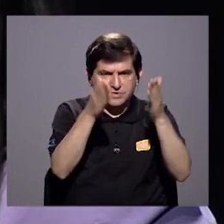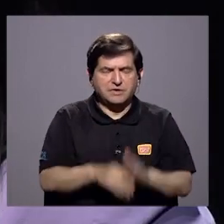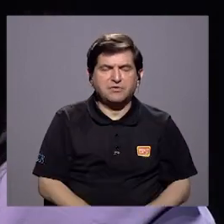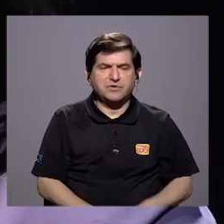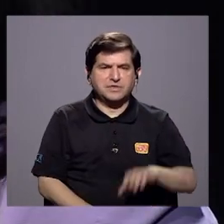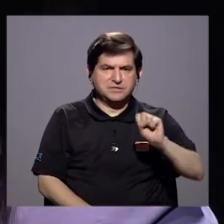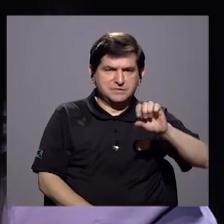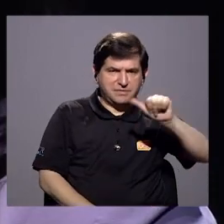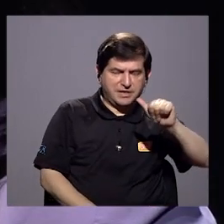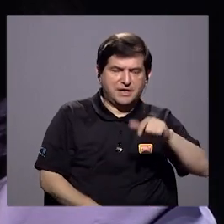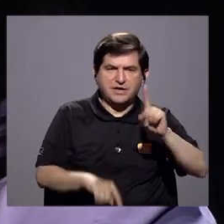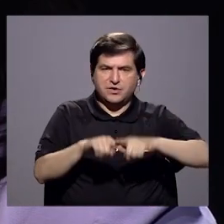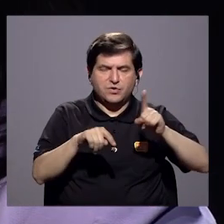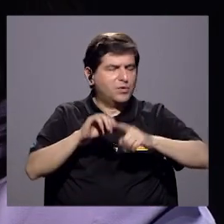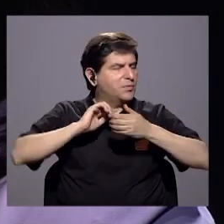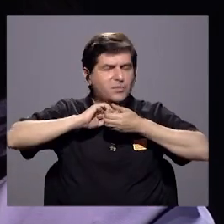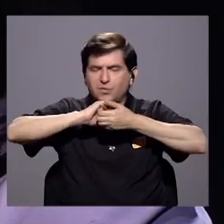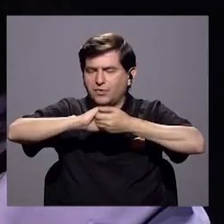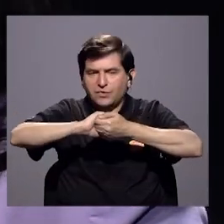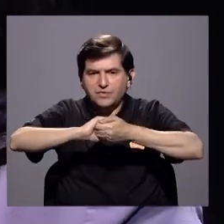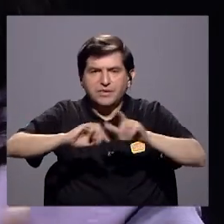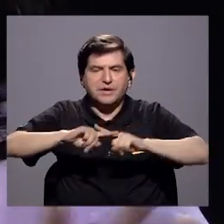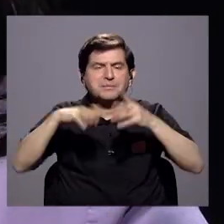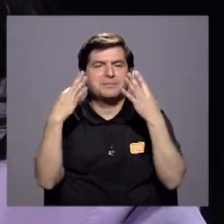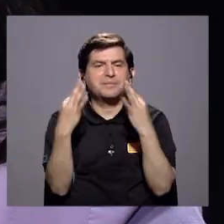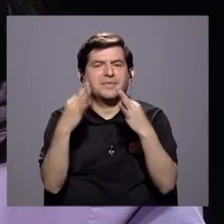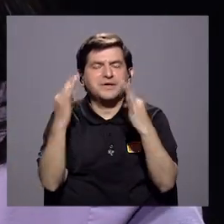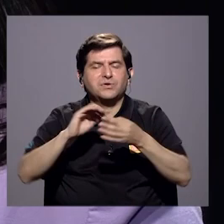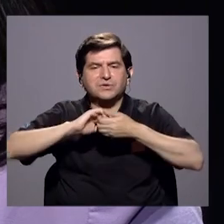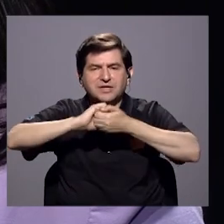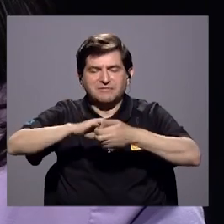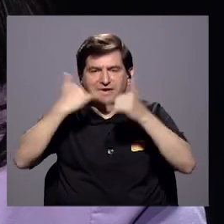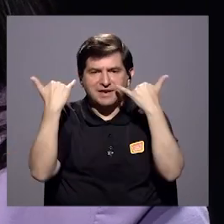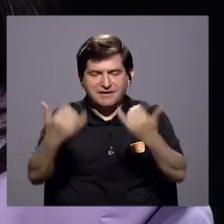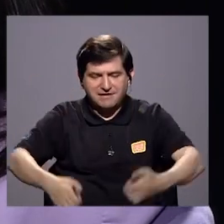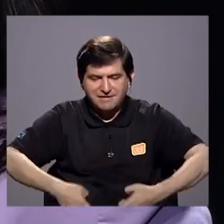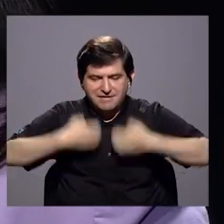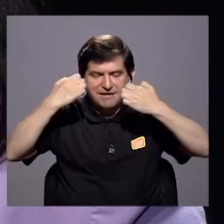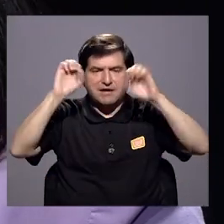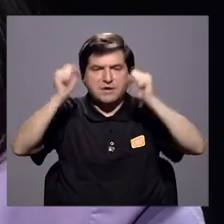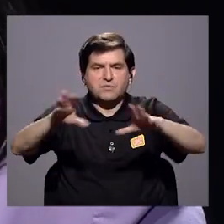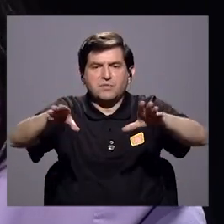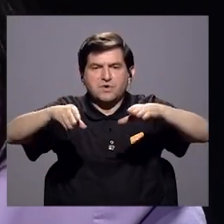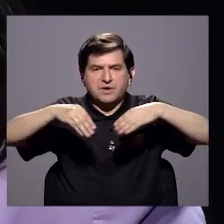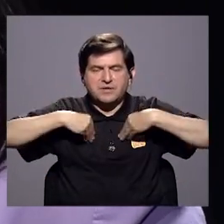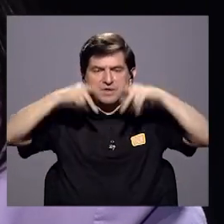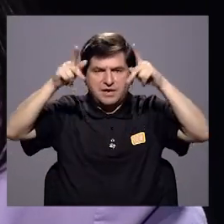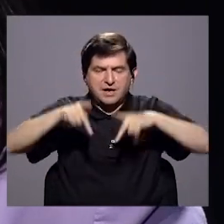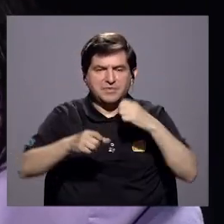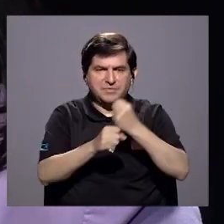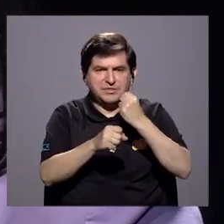laborales. No lo logramos para cooperativas, pero buscamos cooperativas que ya estuviesen formadas y que puedan absorber a gente de Japteva que vaya